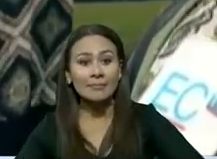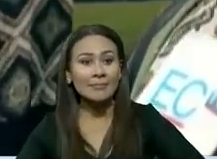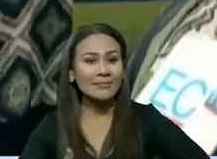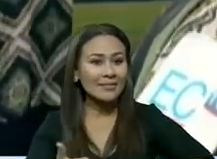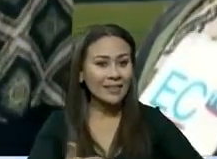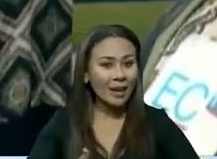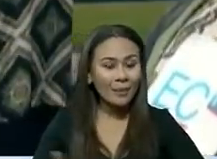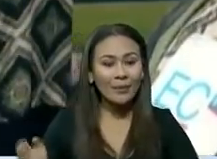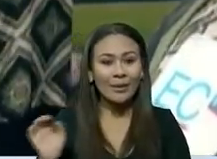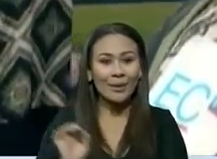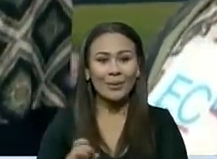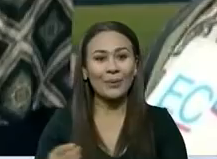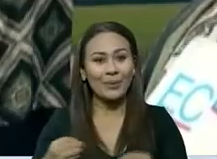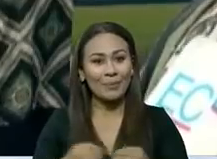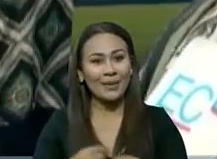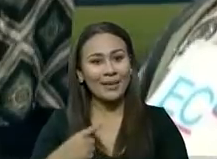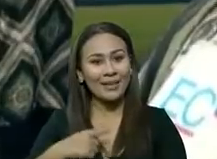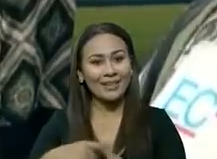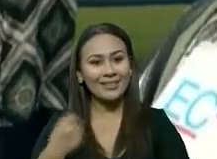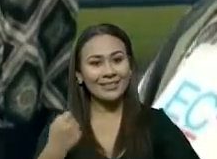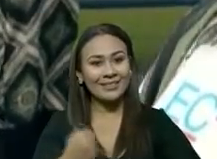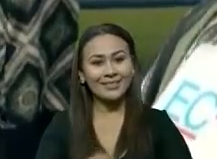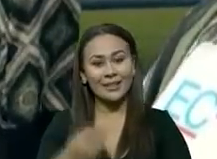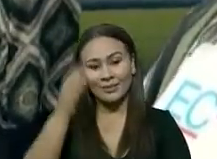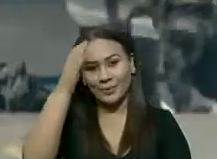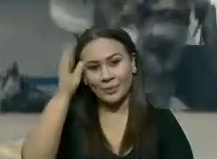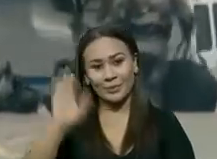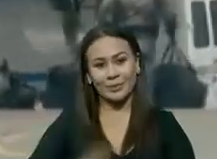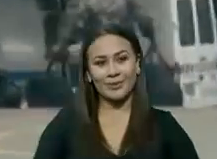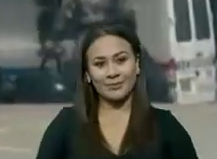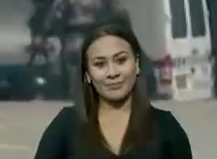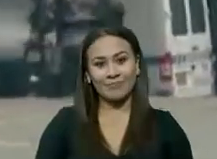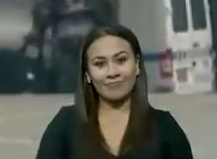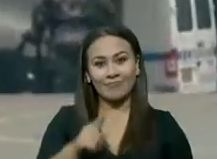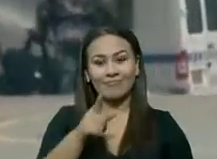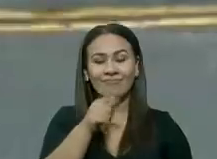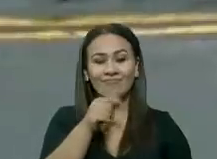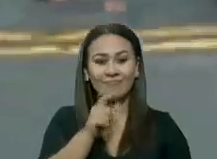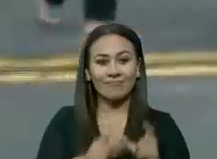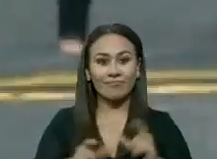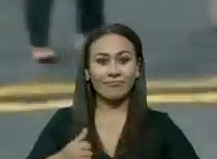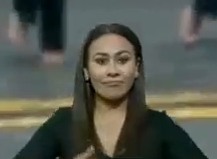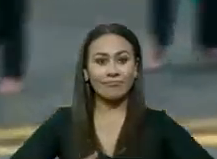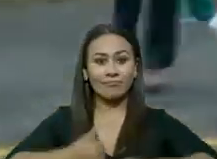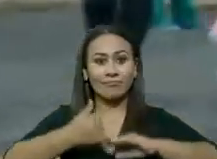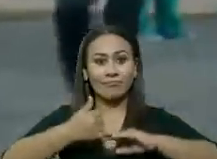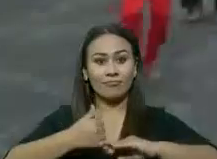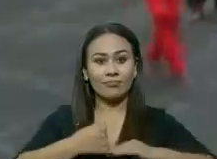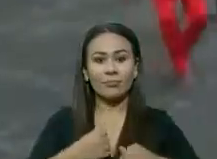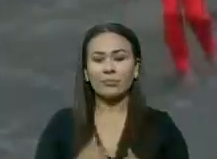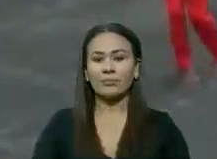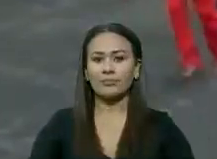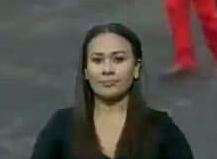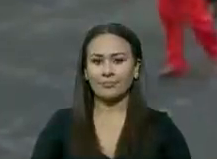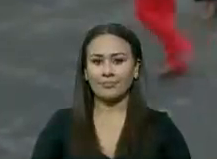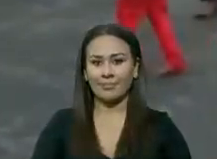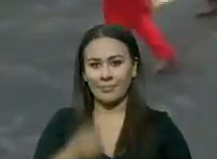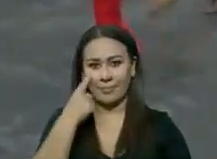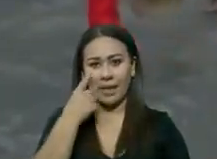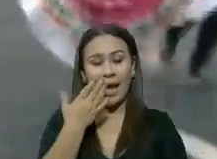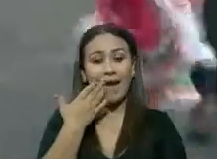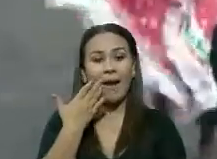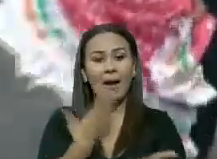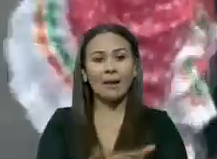ellos se encuentran, también aportan en la parte cultural. El apoyo de sus superiores ha sido fundamental, gracias a lo que han llegado a